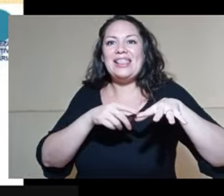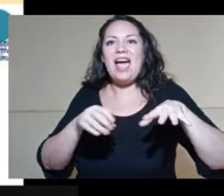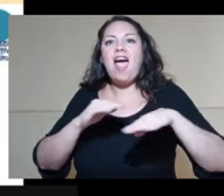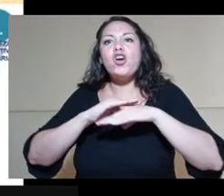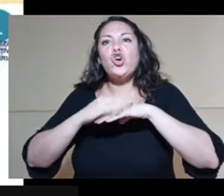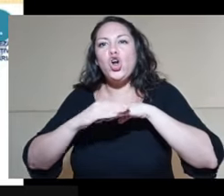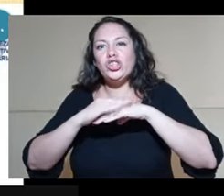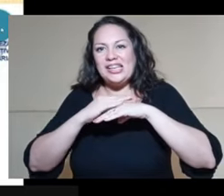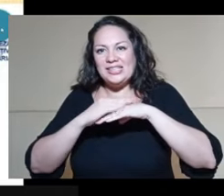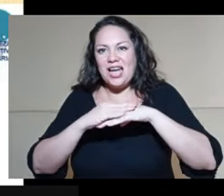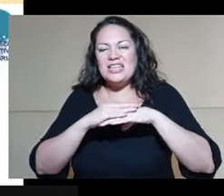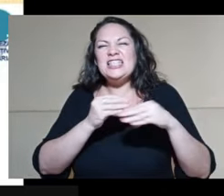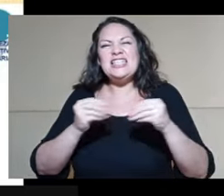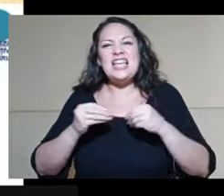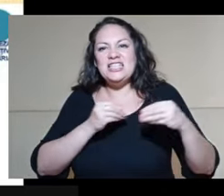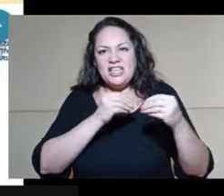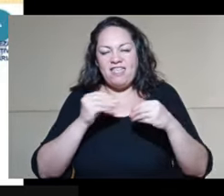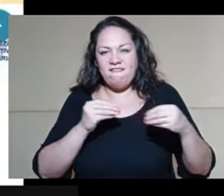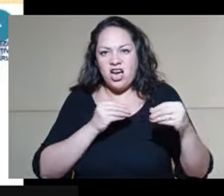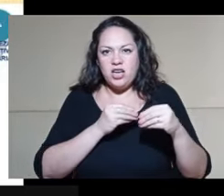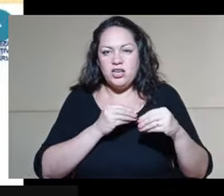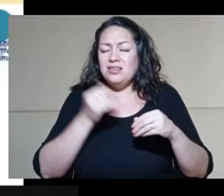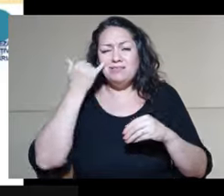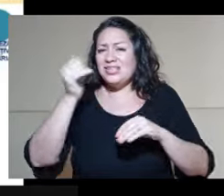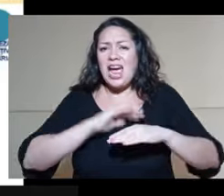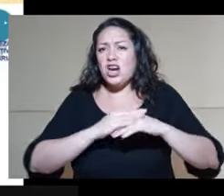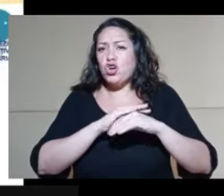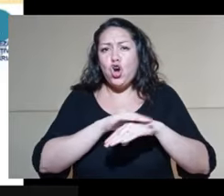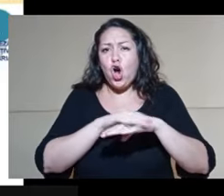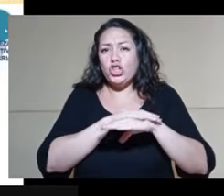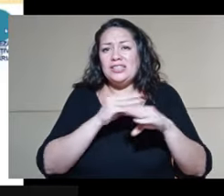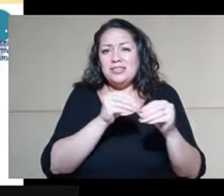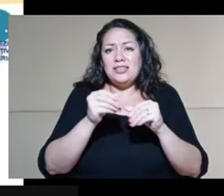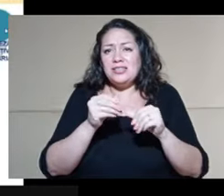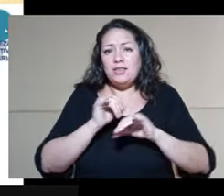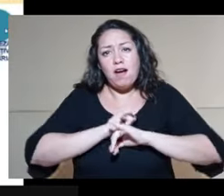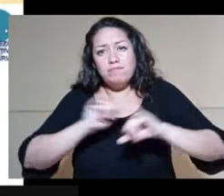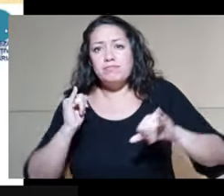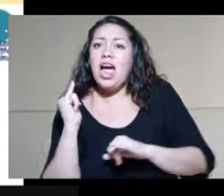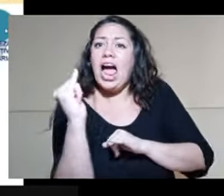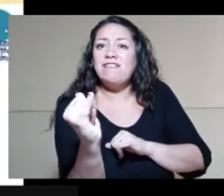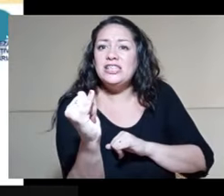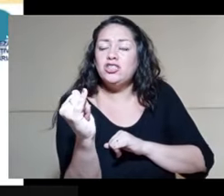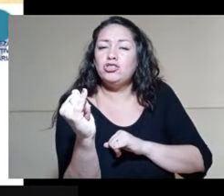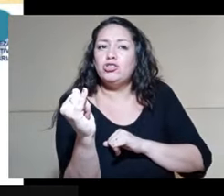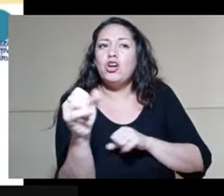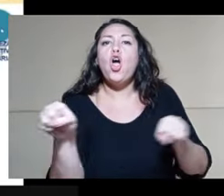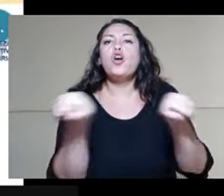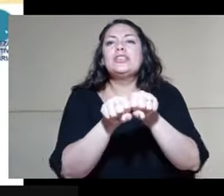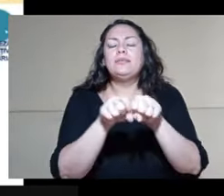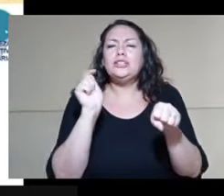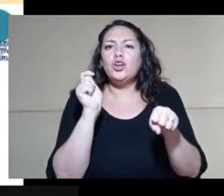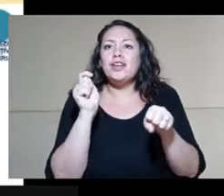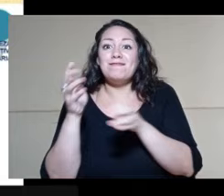que son las de la corteza sensitiva. ¿Sí? Y una vez que hace sinapsis la corteza sensitiva, yo me entero de lo que pasa. Inmediatamente